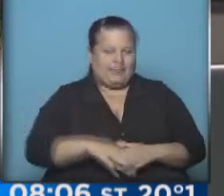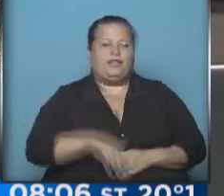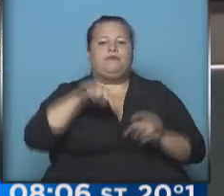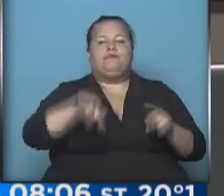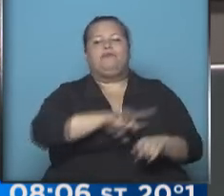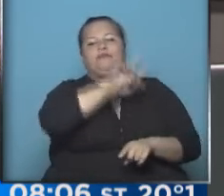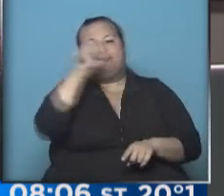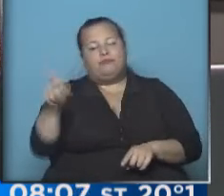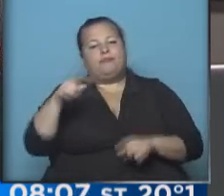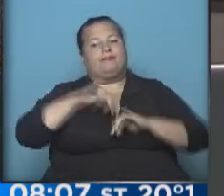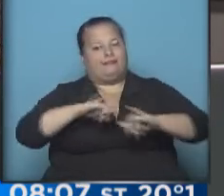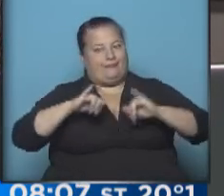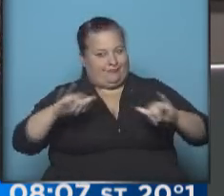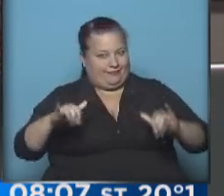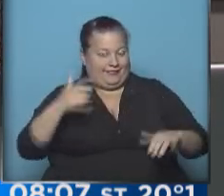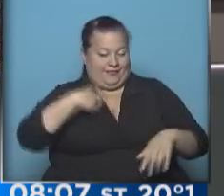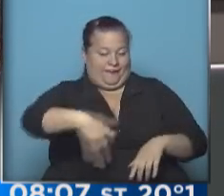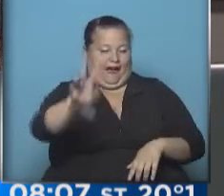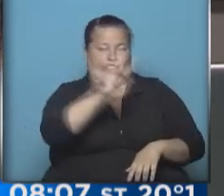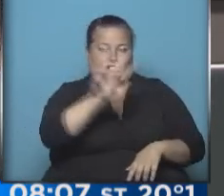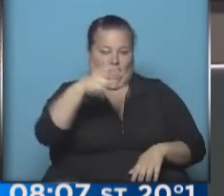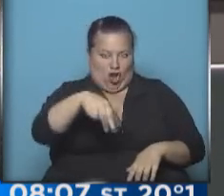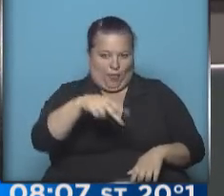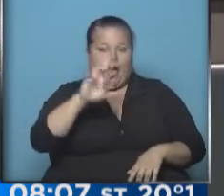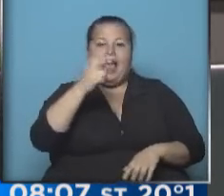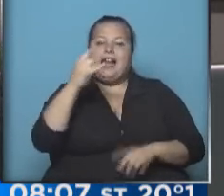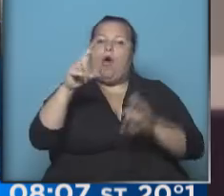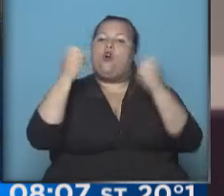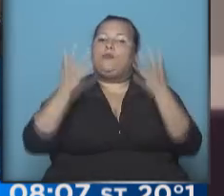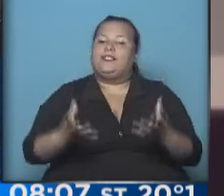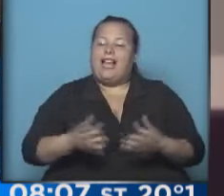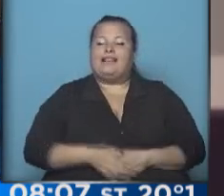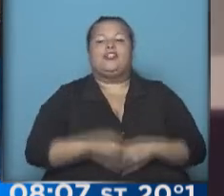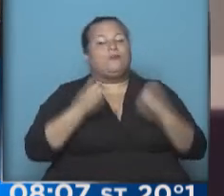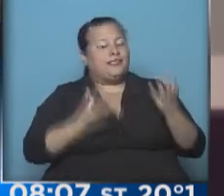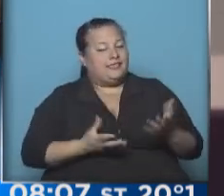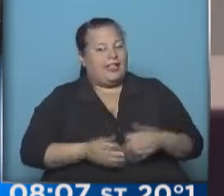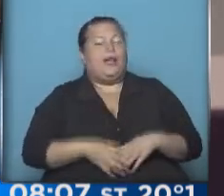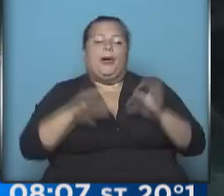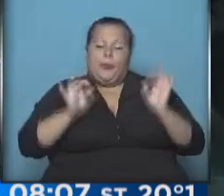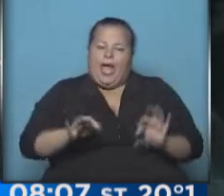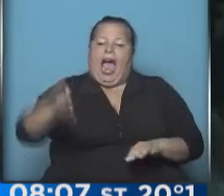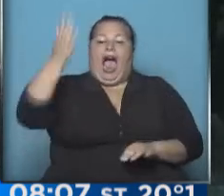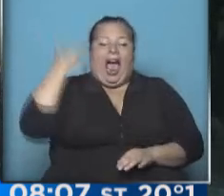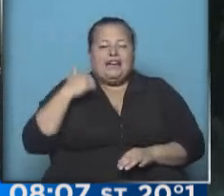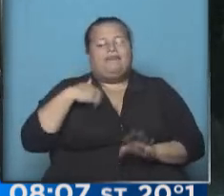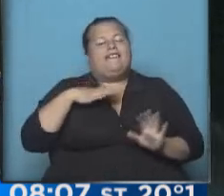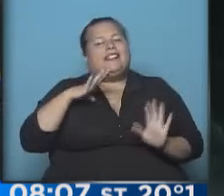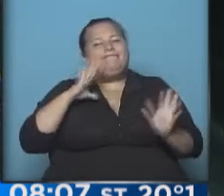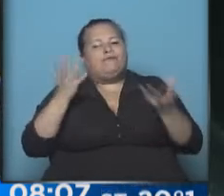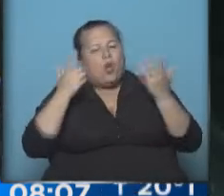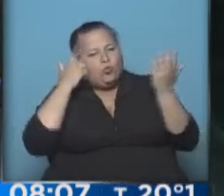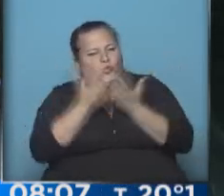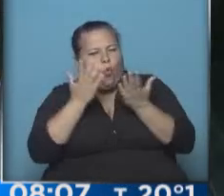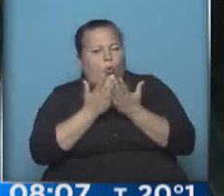vamos a meternos en campaña ya mirando el 22 de noviembre Raúl de la Torre con nosotros Cómo estás Qué tal Cómo estás Lourdes bien ayer tratando de de de